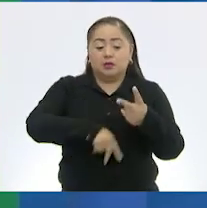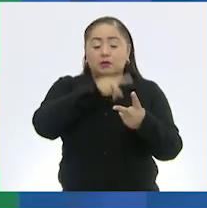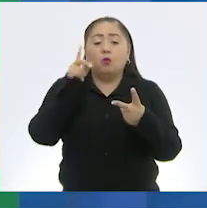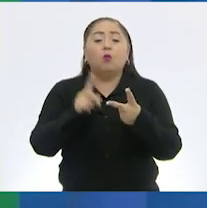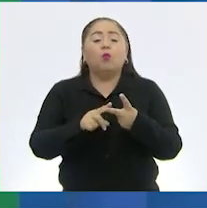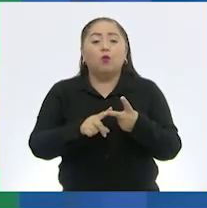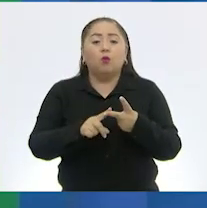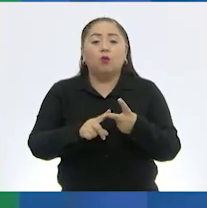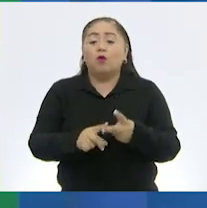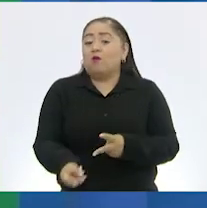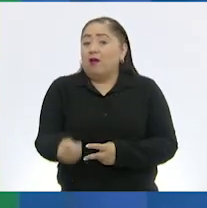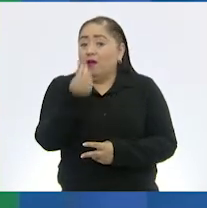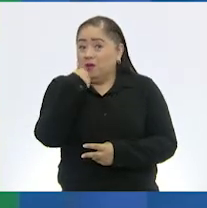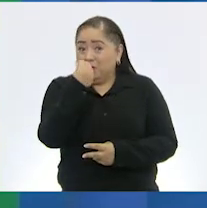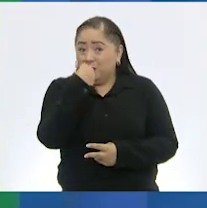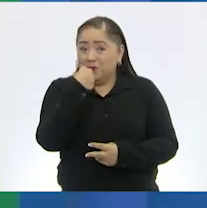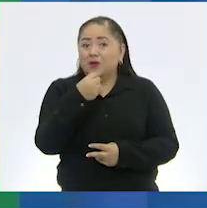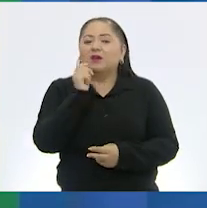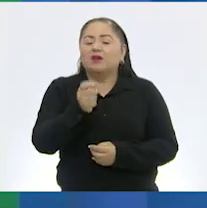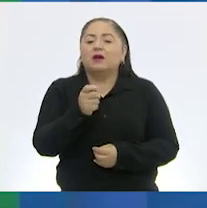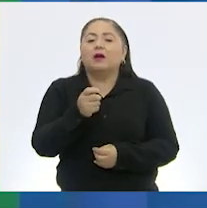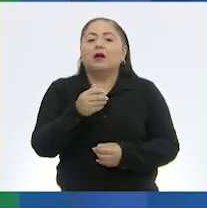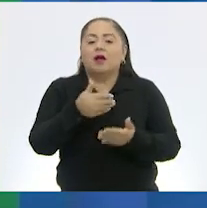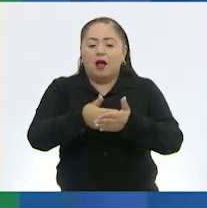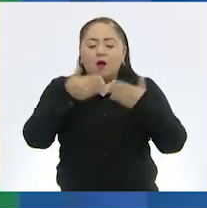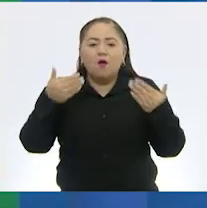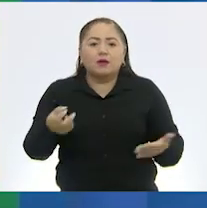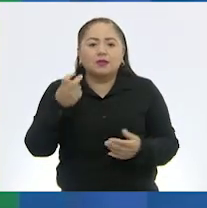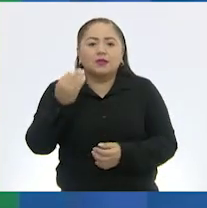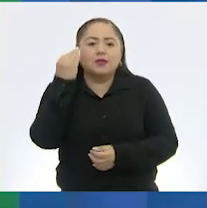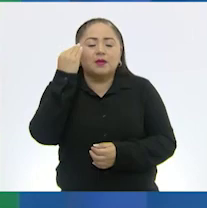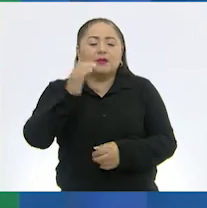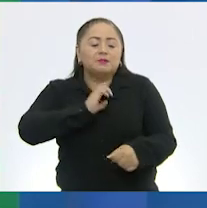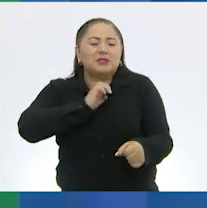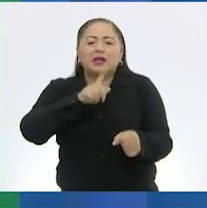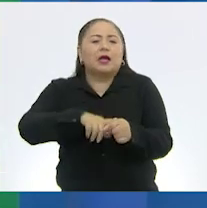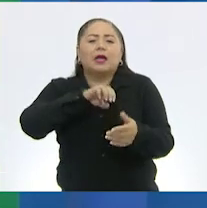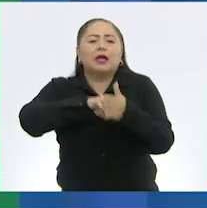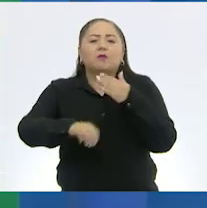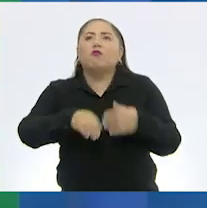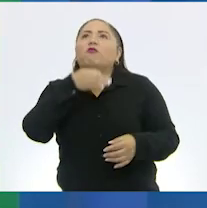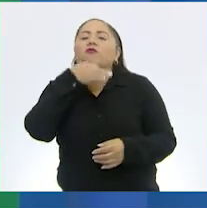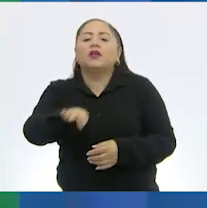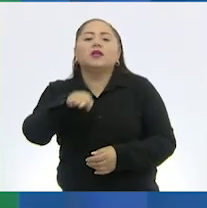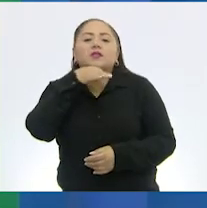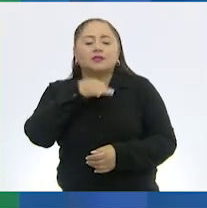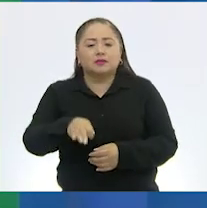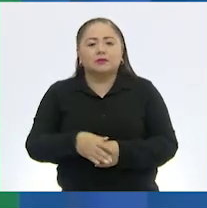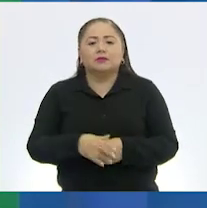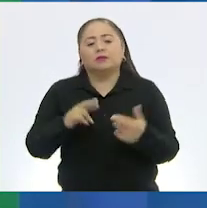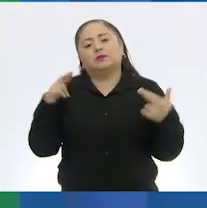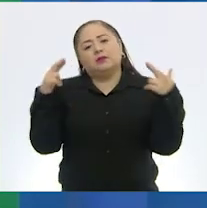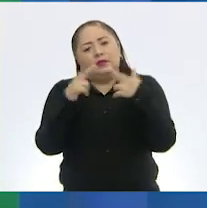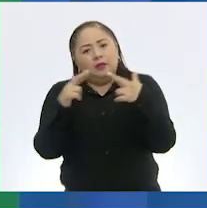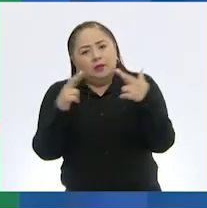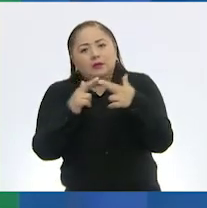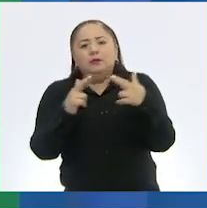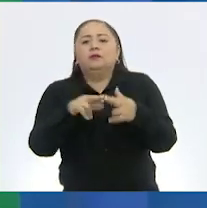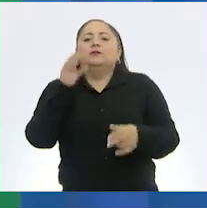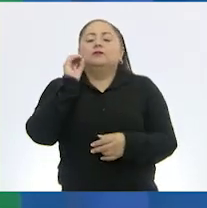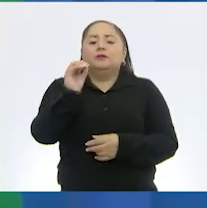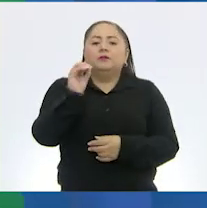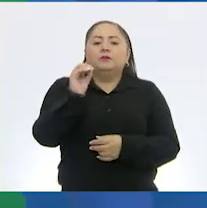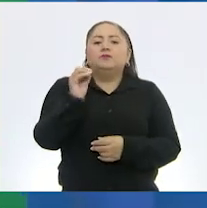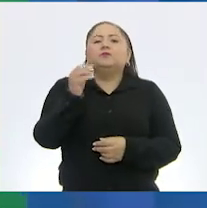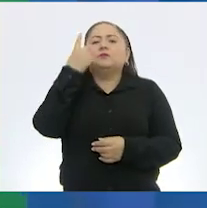lugar, los alimentos que consumían en momentos especiales como festividades religiosas o los que